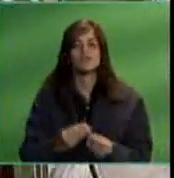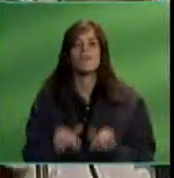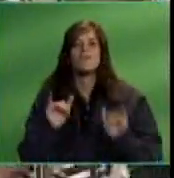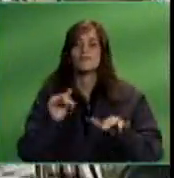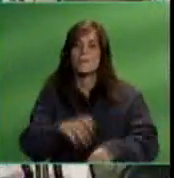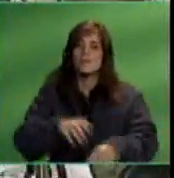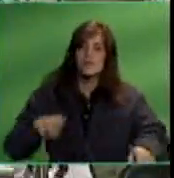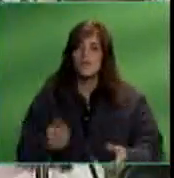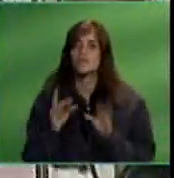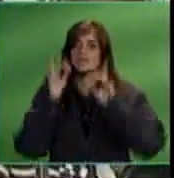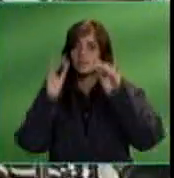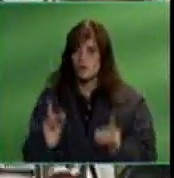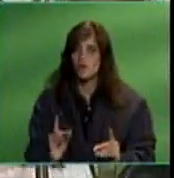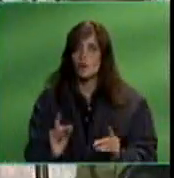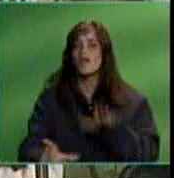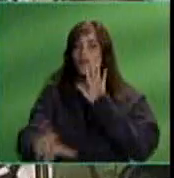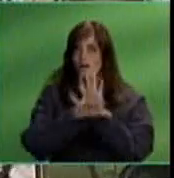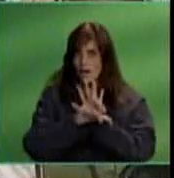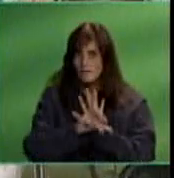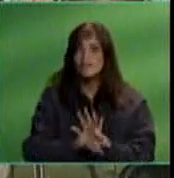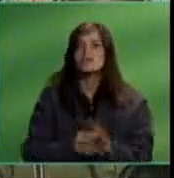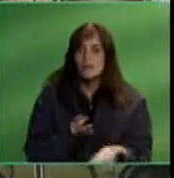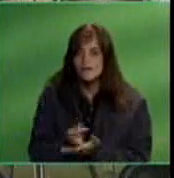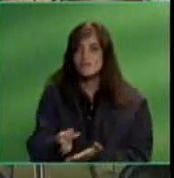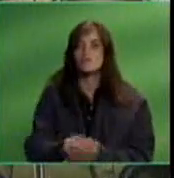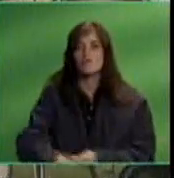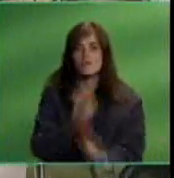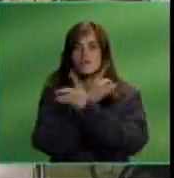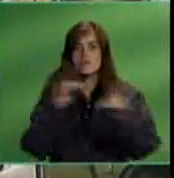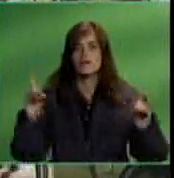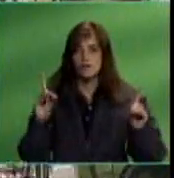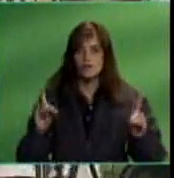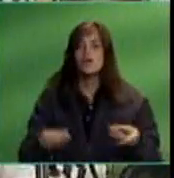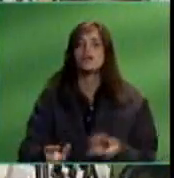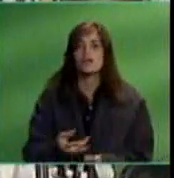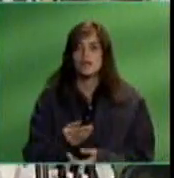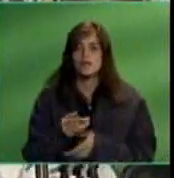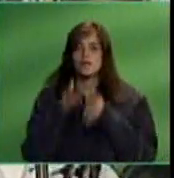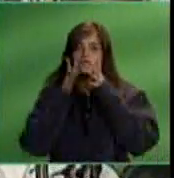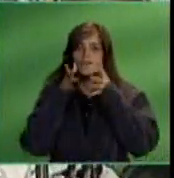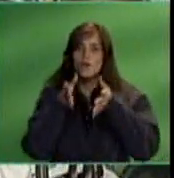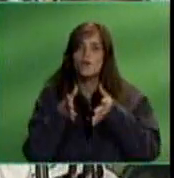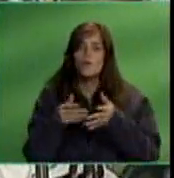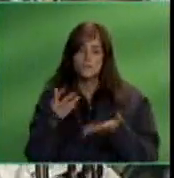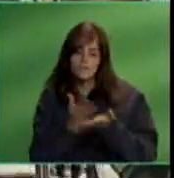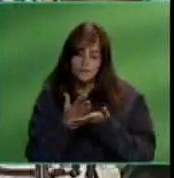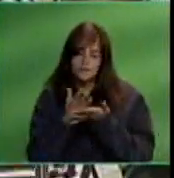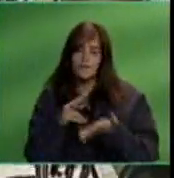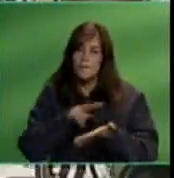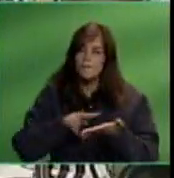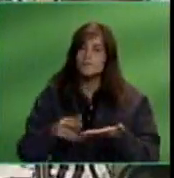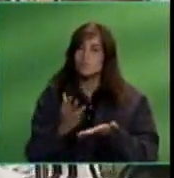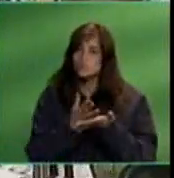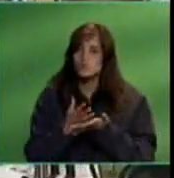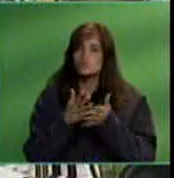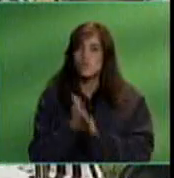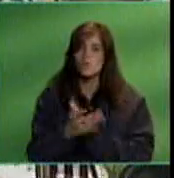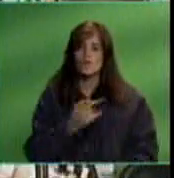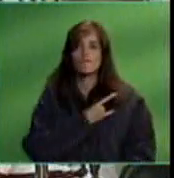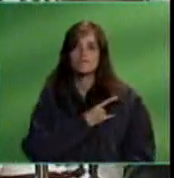que la mayoría decidió legal legítimo y democrático le recomiendo repase sus apuntes de la